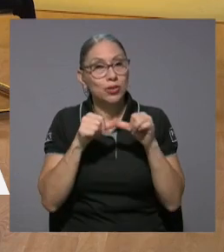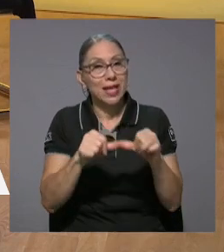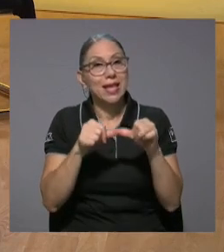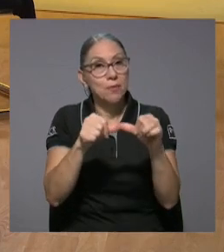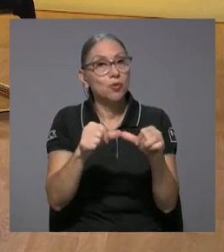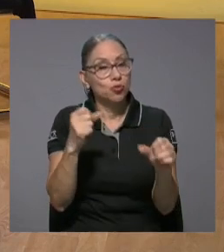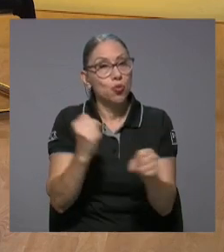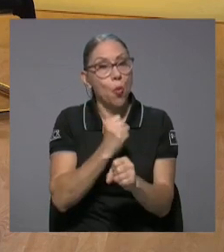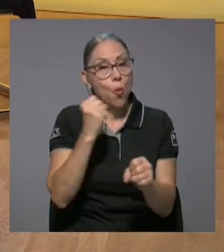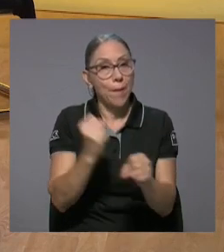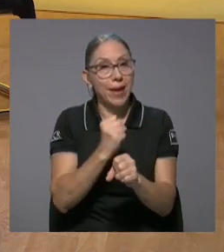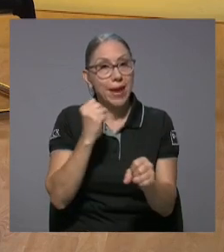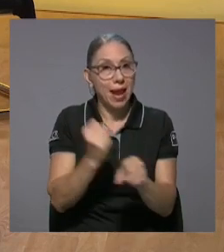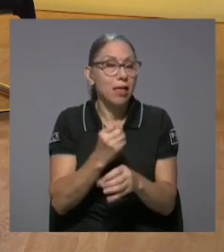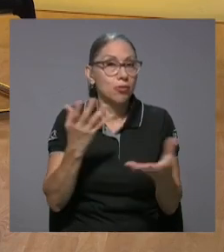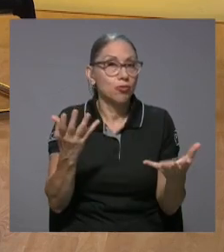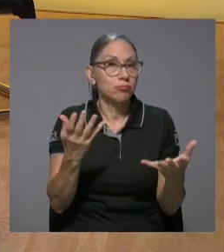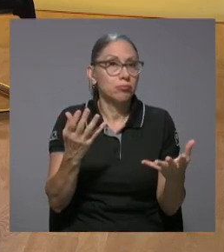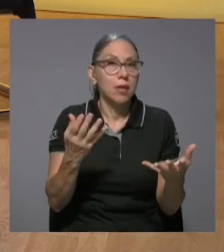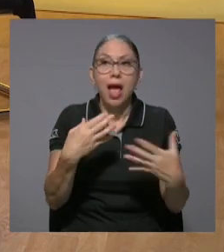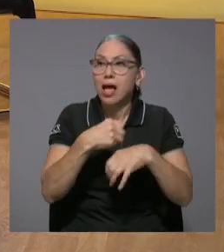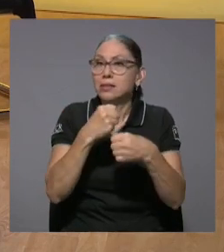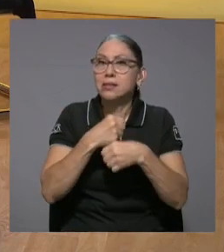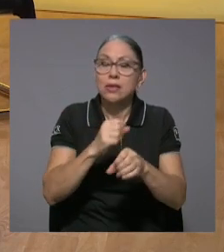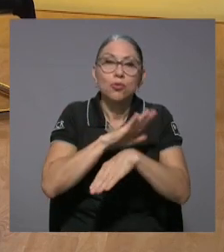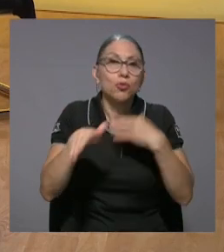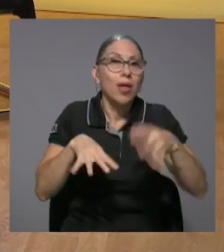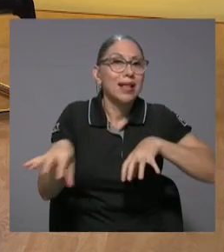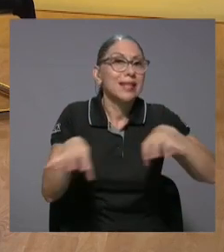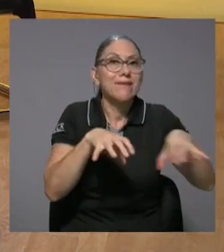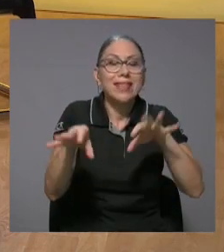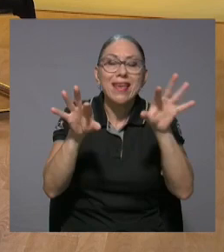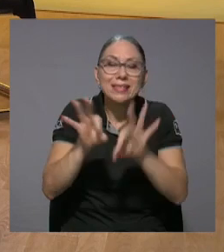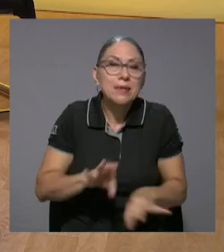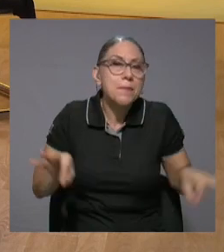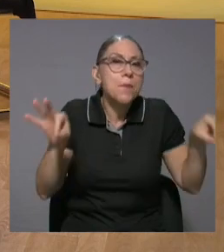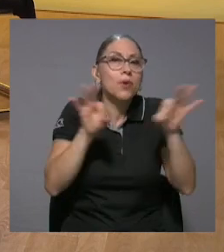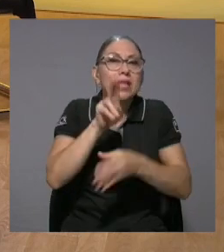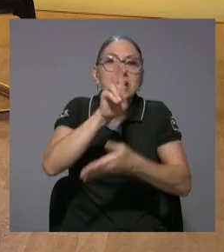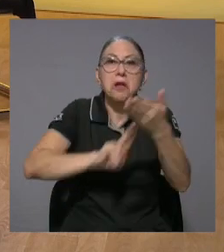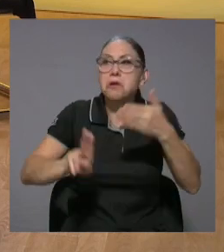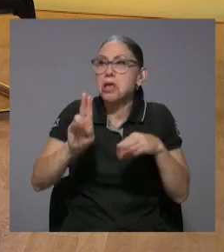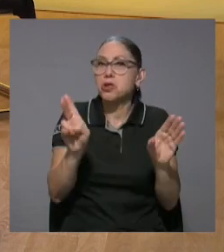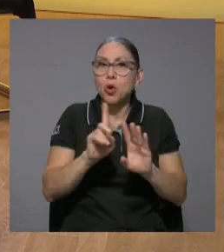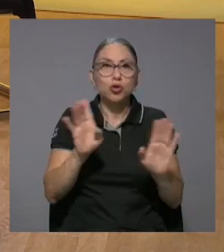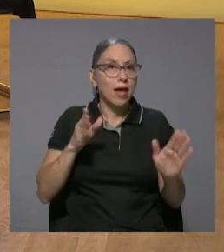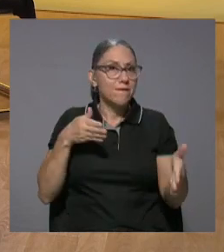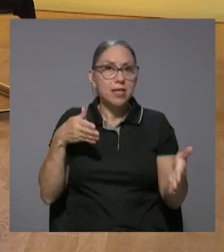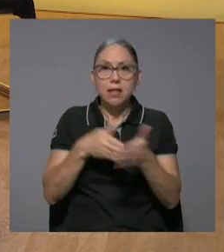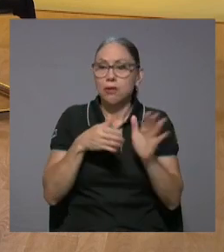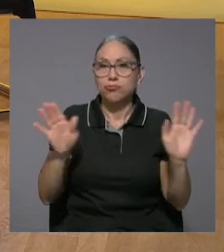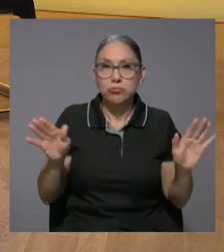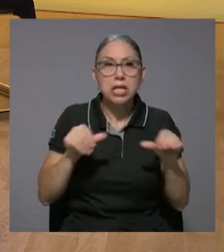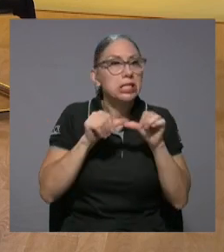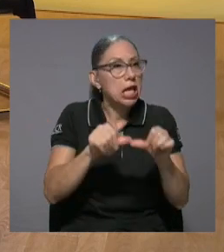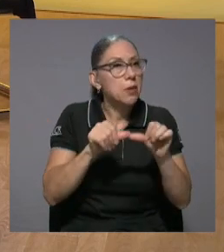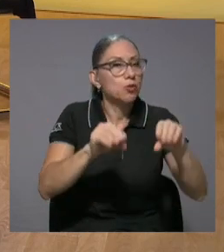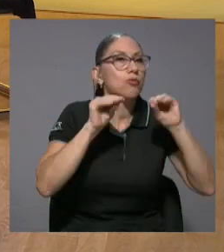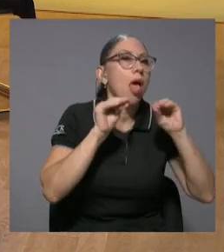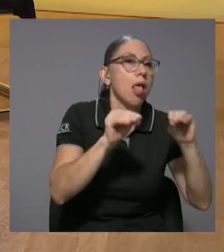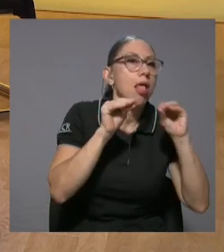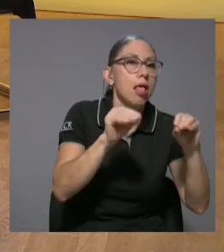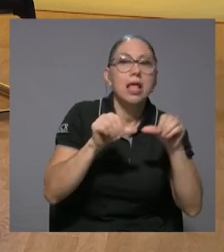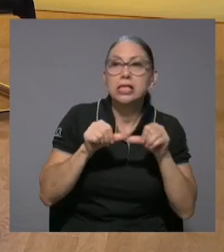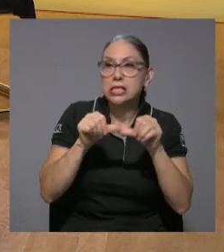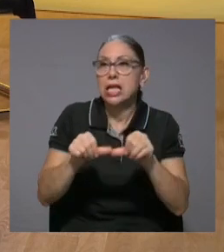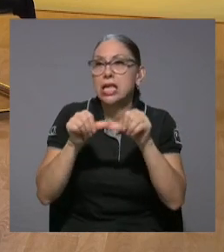operando y generando todas las actividades sustantivas, no se afectaron básicamente en la universidad. Seguimos dando clases, graduando gente,